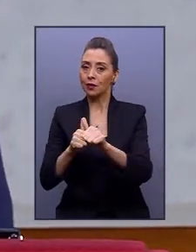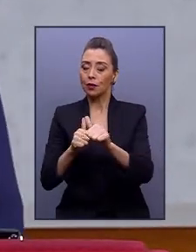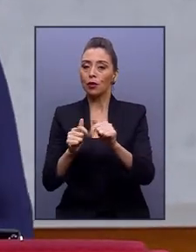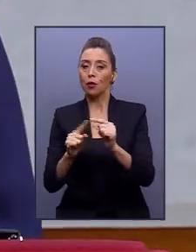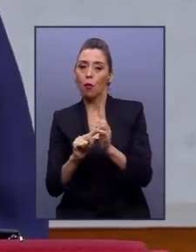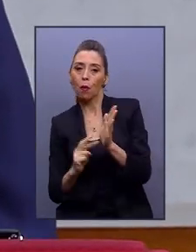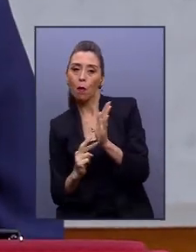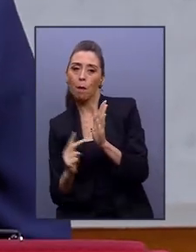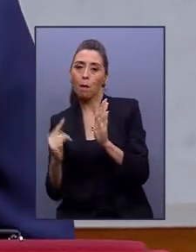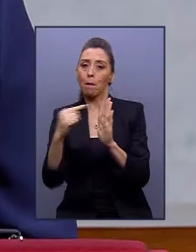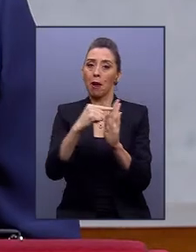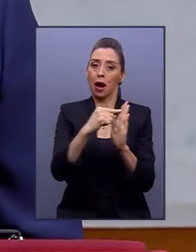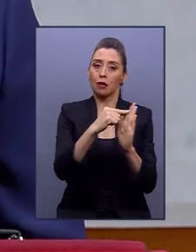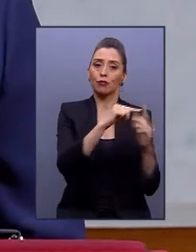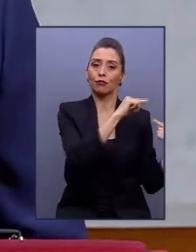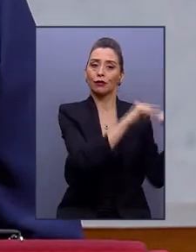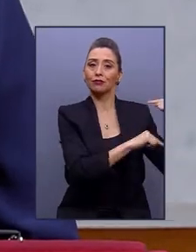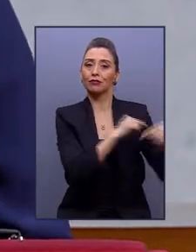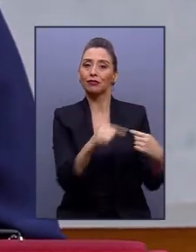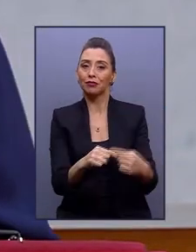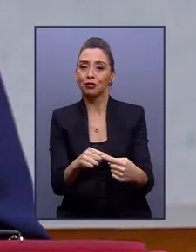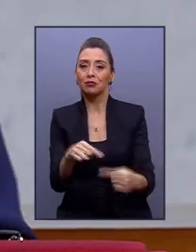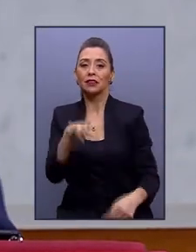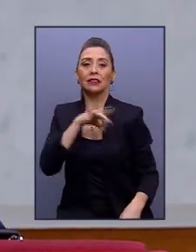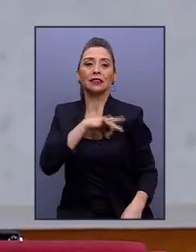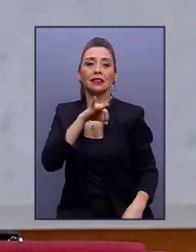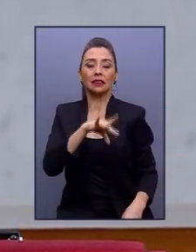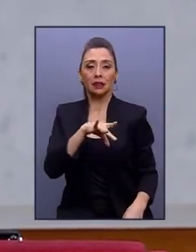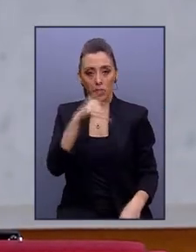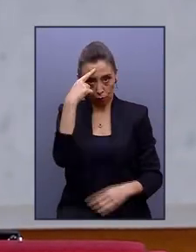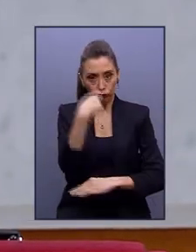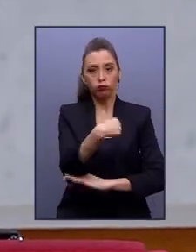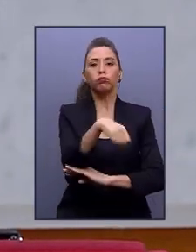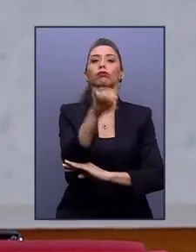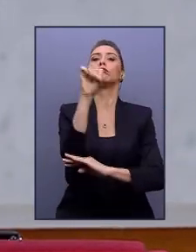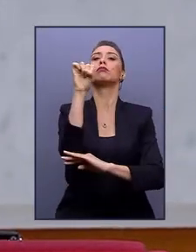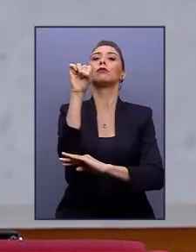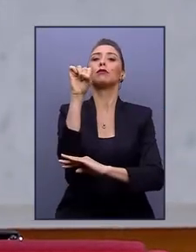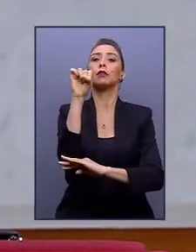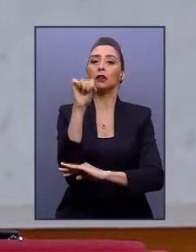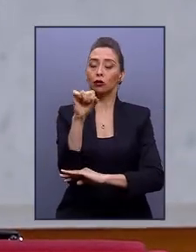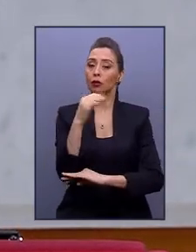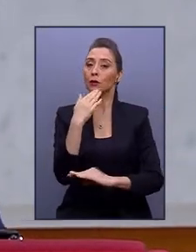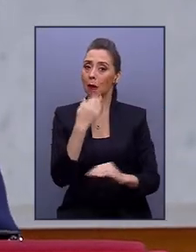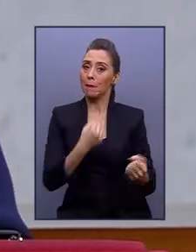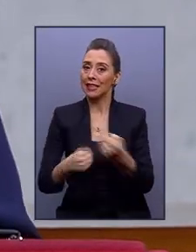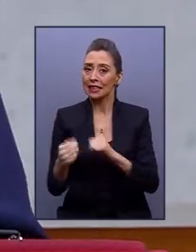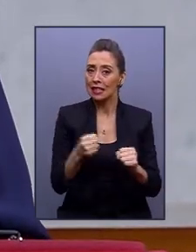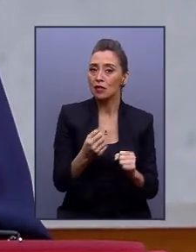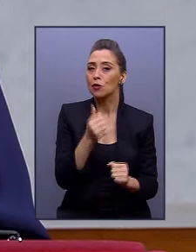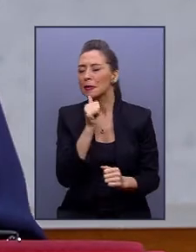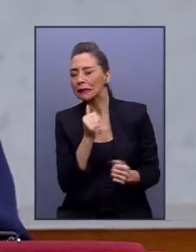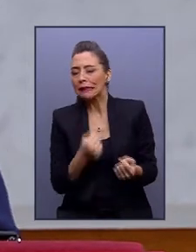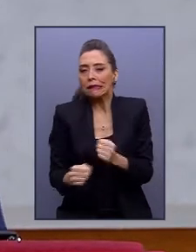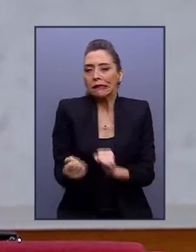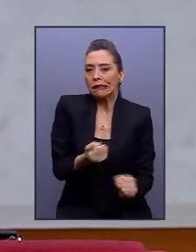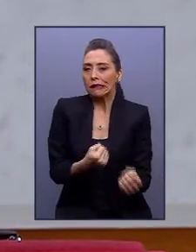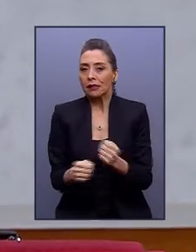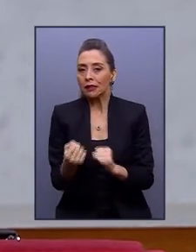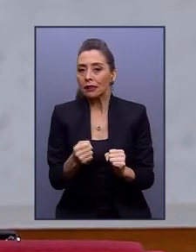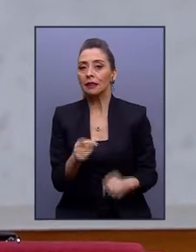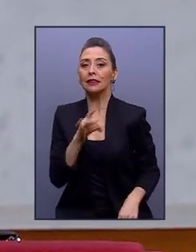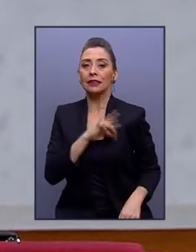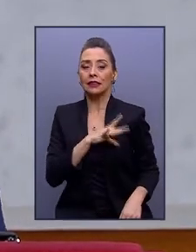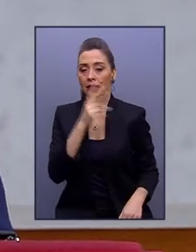paso mayor en su trayectoria. Un Chile con la frente en alto, pero también con tensiones e impaciencia. Un Chile